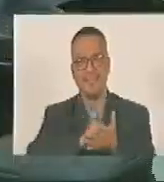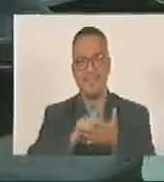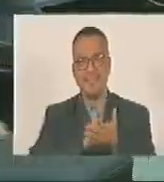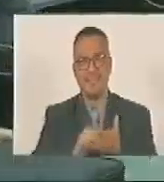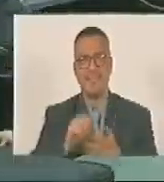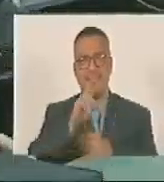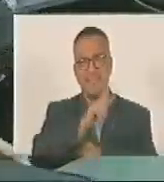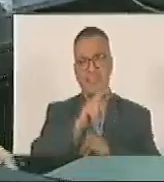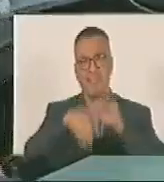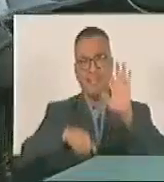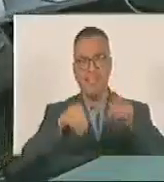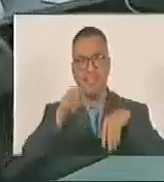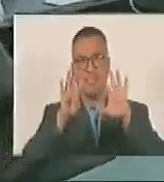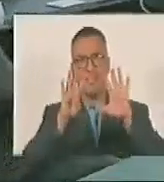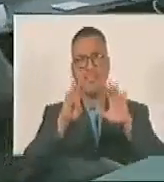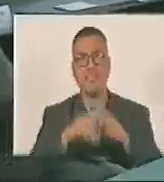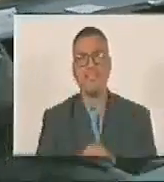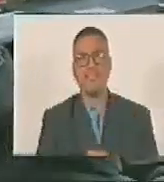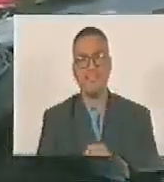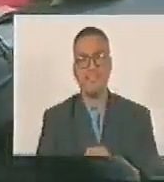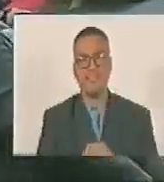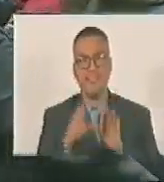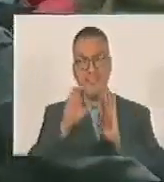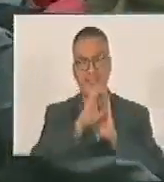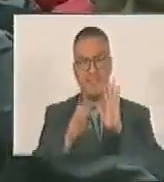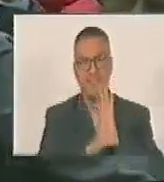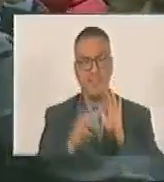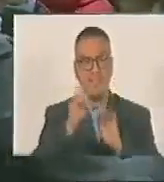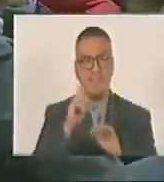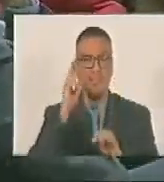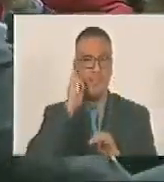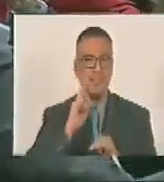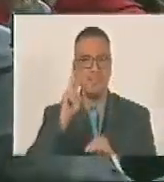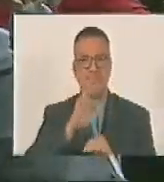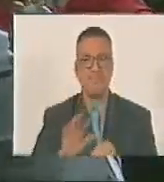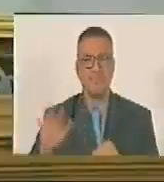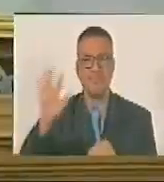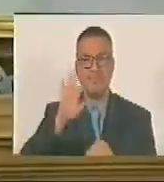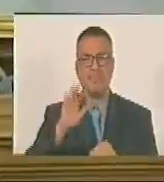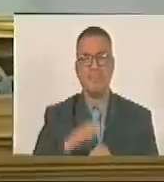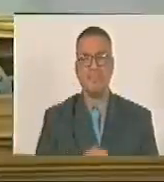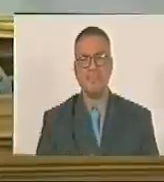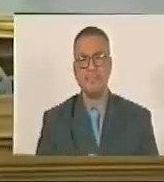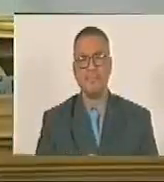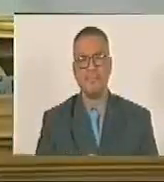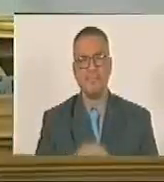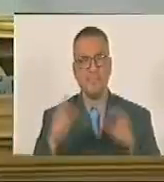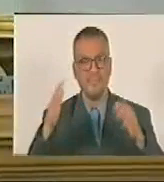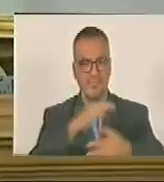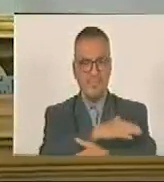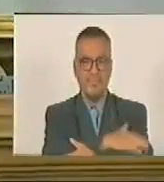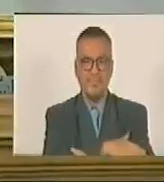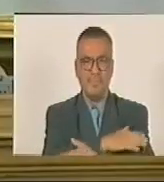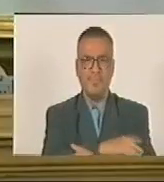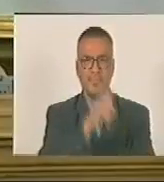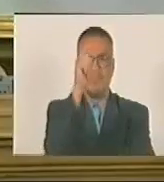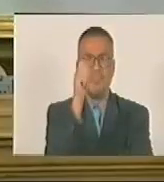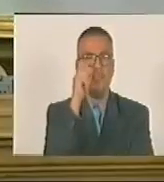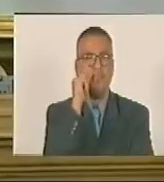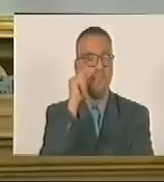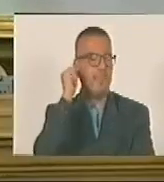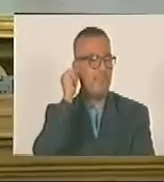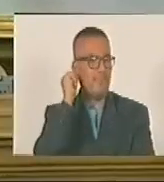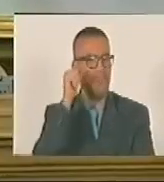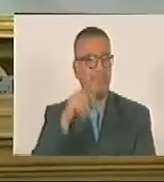artículo 219 de la Constitución de la República Bolivariana de Venezuela. Un abrazo, diputadas, un